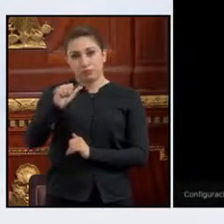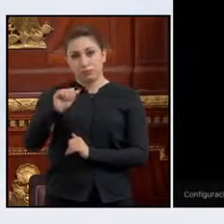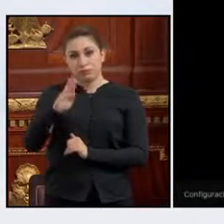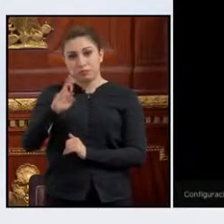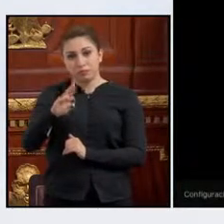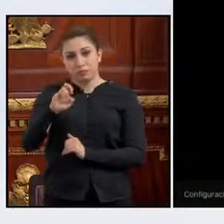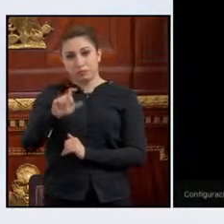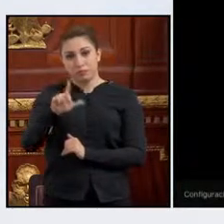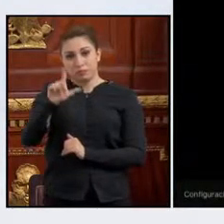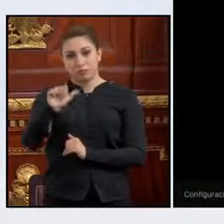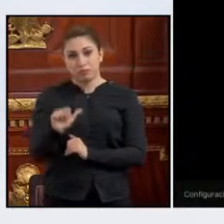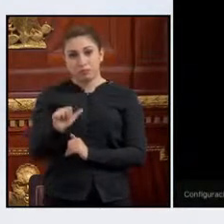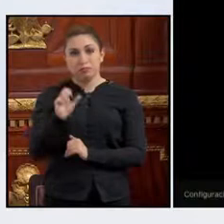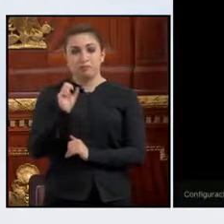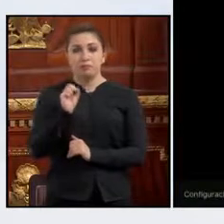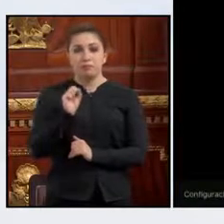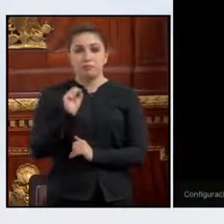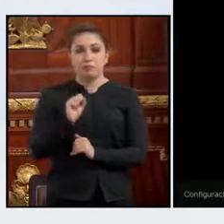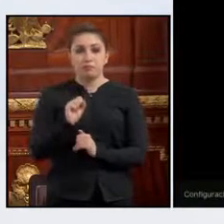Quiroga Anguiano, a favor.